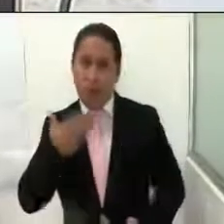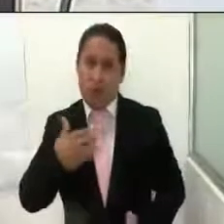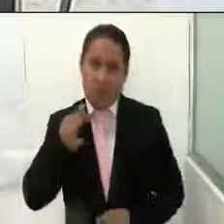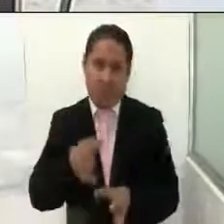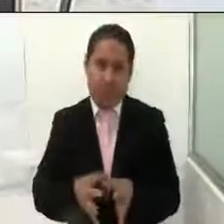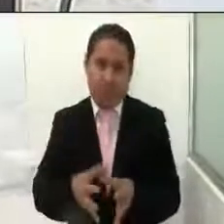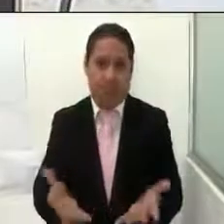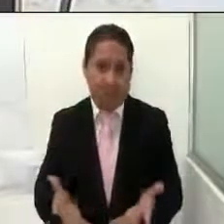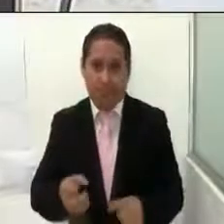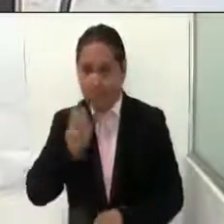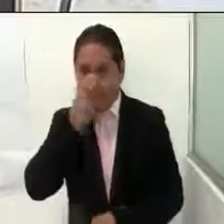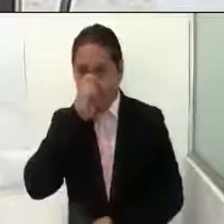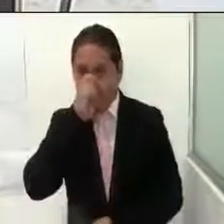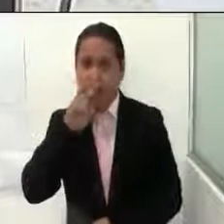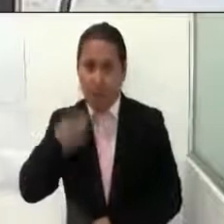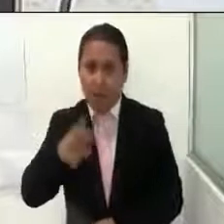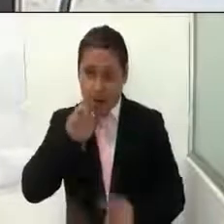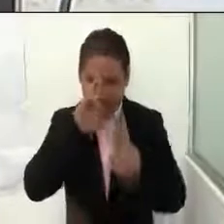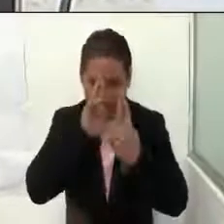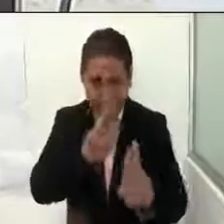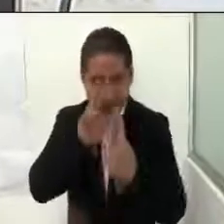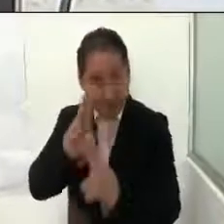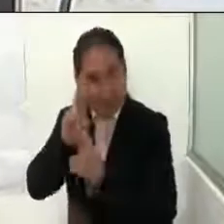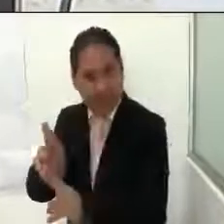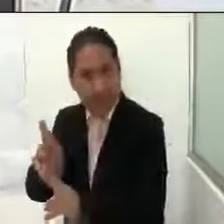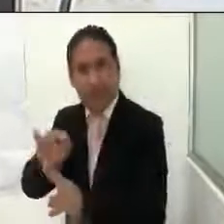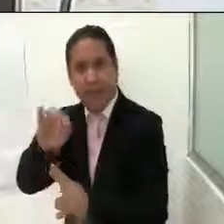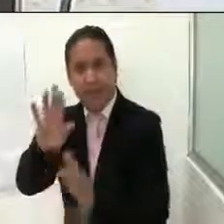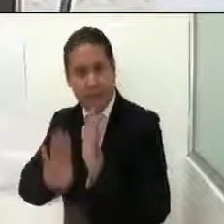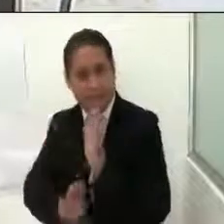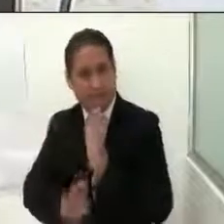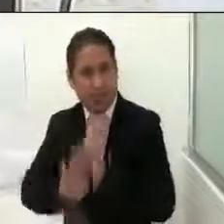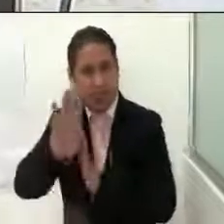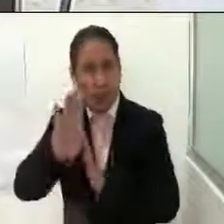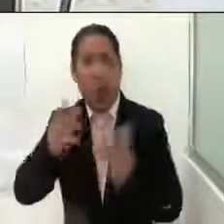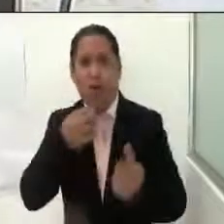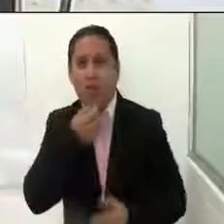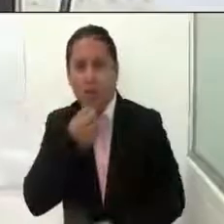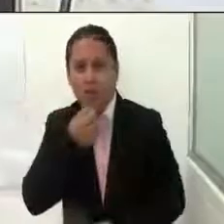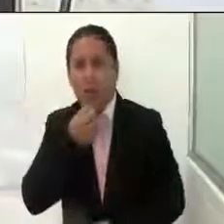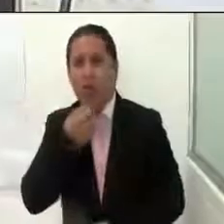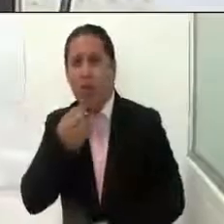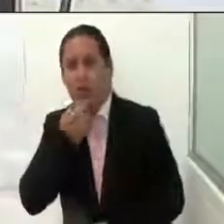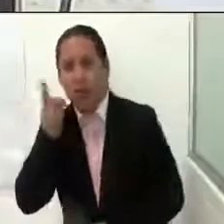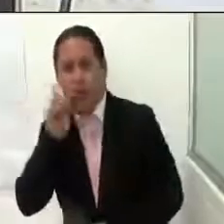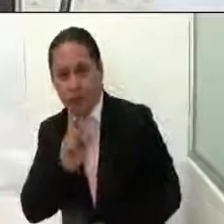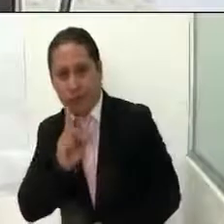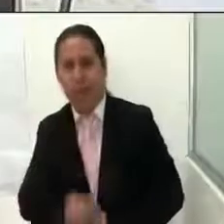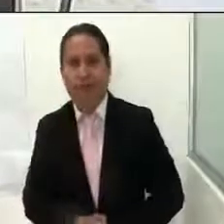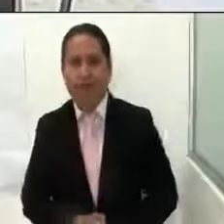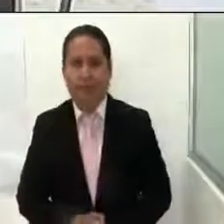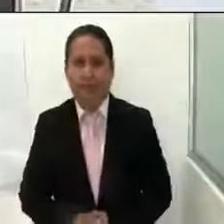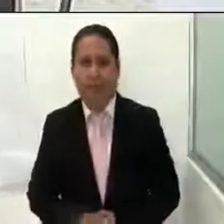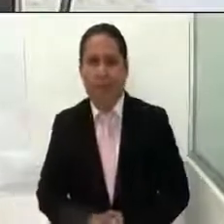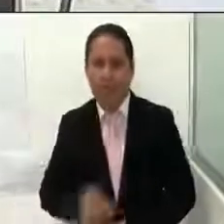respetando en todo momento el interés superior que es el de la niñez a sí mismo y